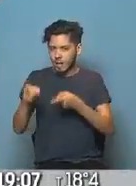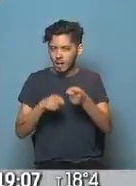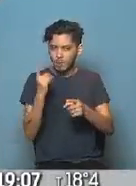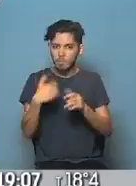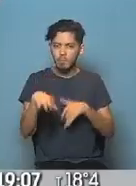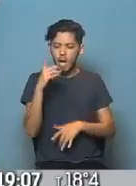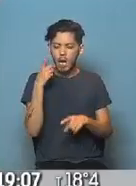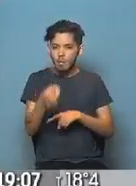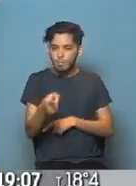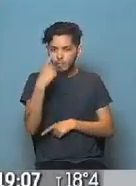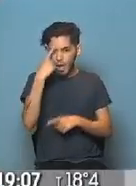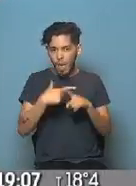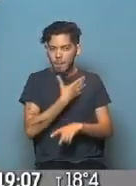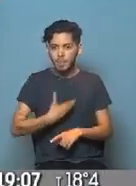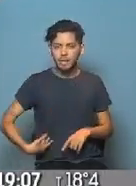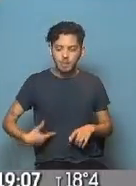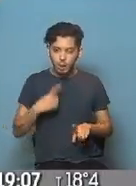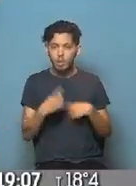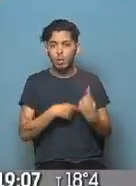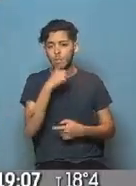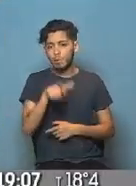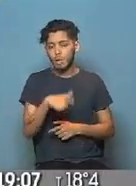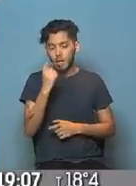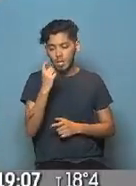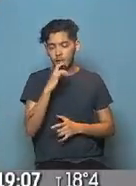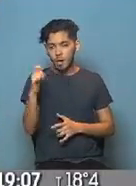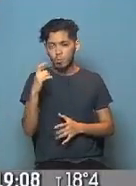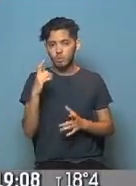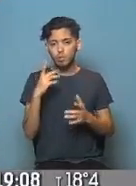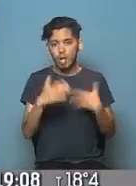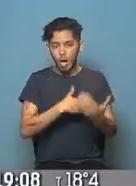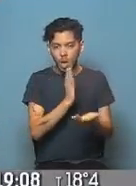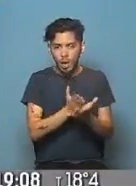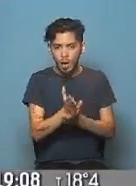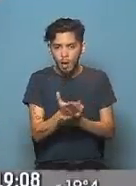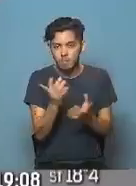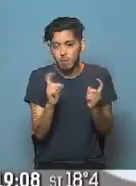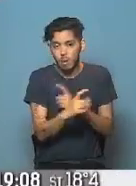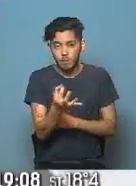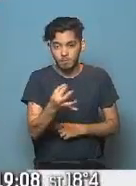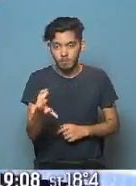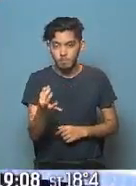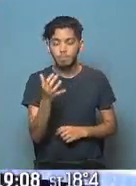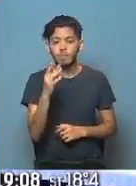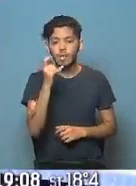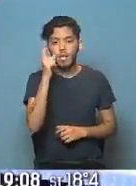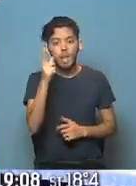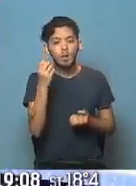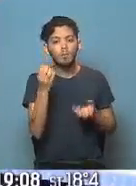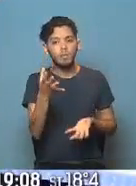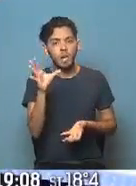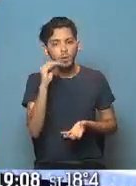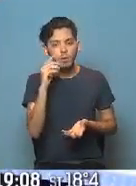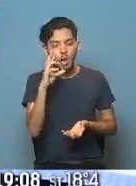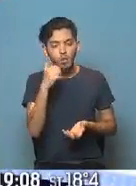de la expresidenta, siga siendo quien tenga adelante las causas, es un problema, ¿no? Daniel, los está escuchando el diputado Agustín Rossi. Con